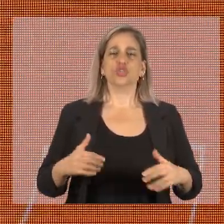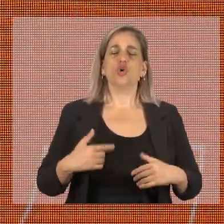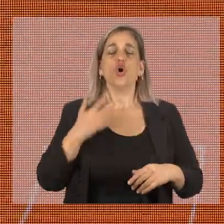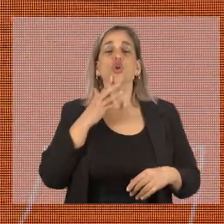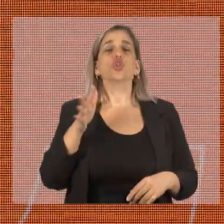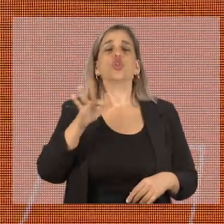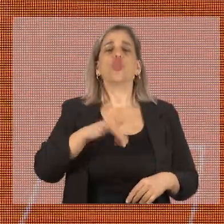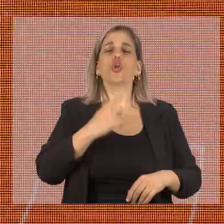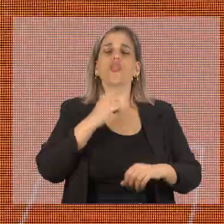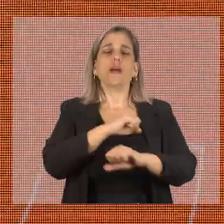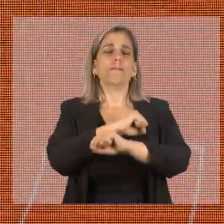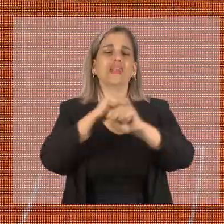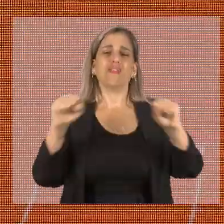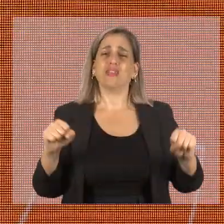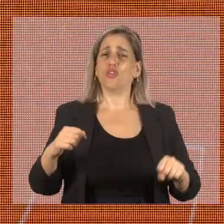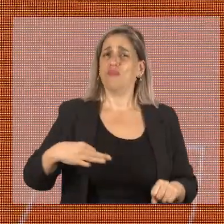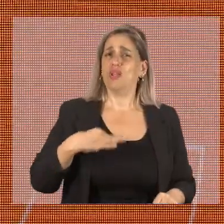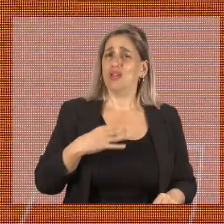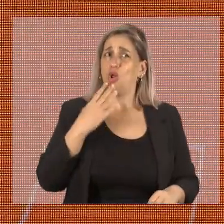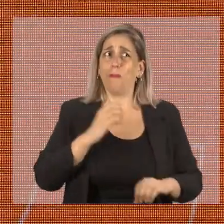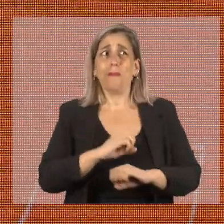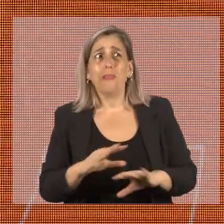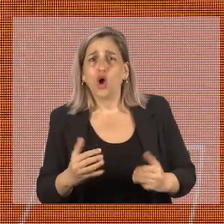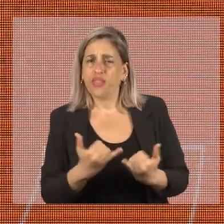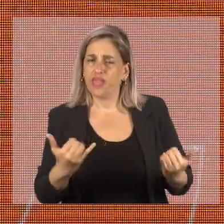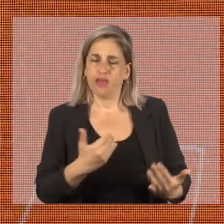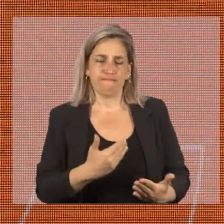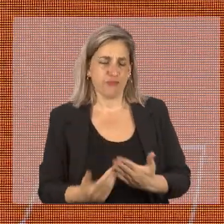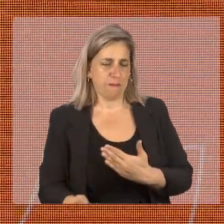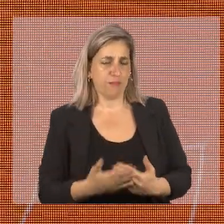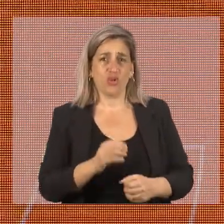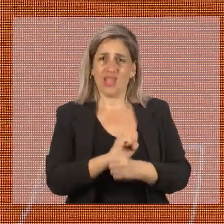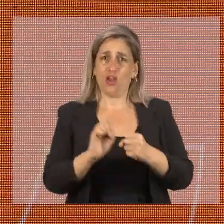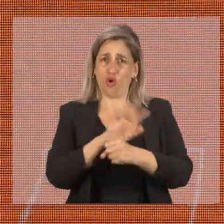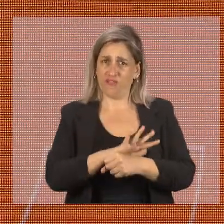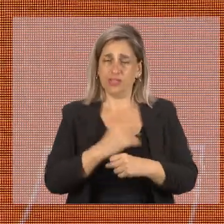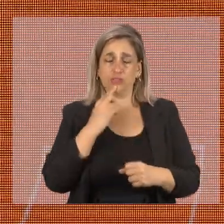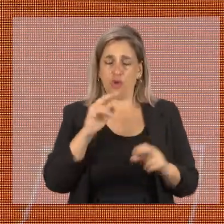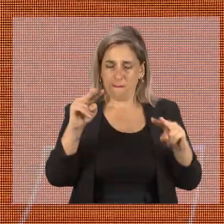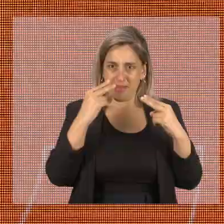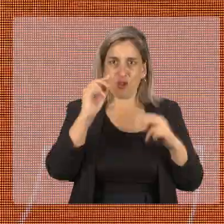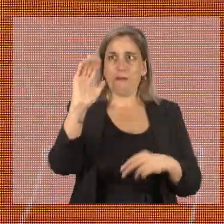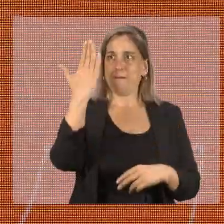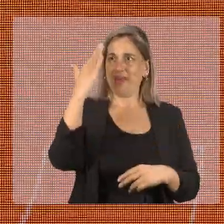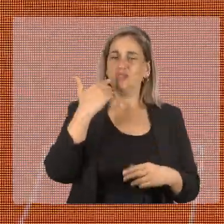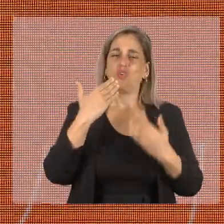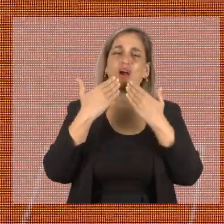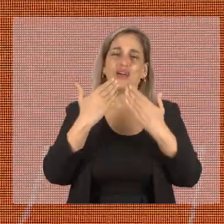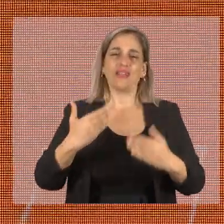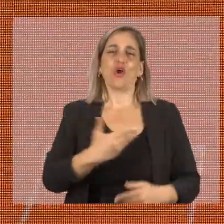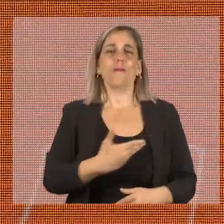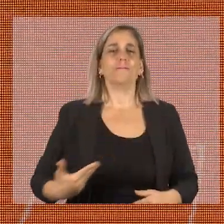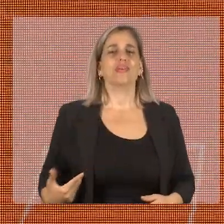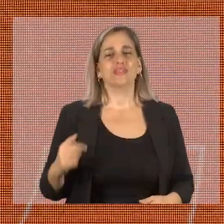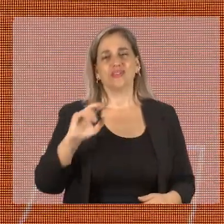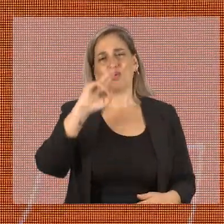mire, yo me levanto todos los días de mi vida, en los peores los momentos de la pandemia, y me miro al espejo y agradezco ser presidente de mi